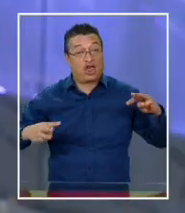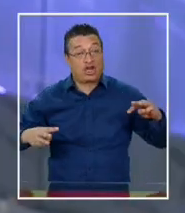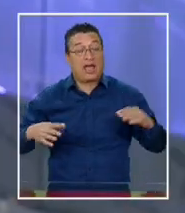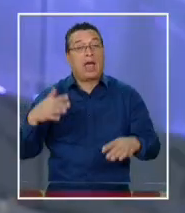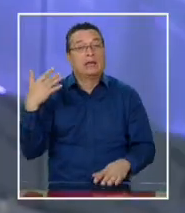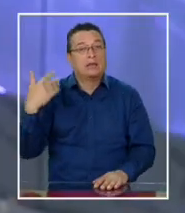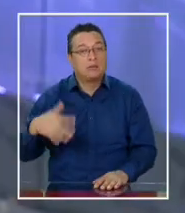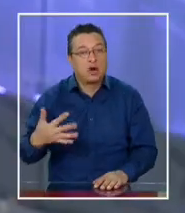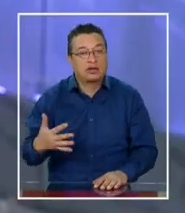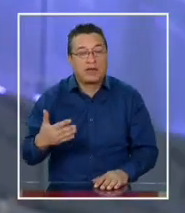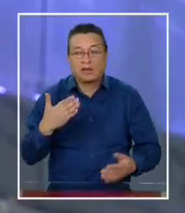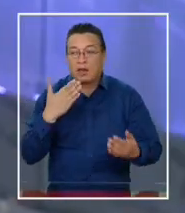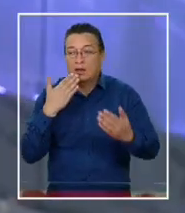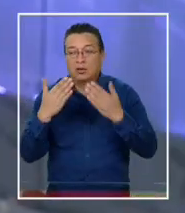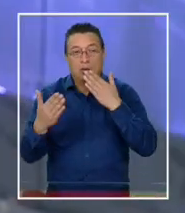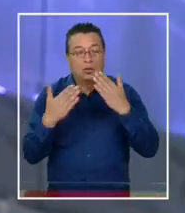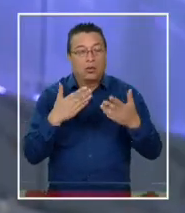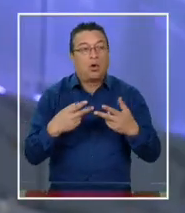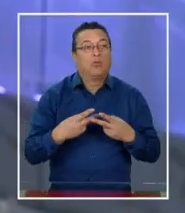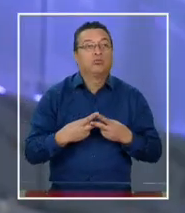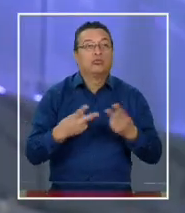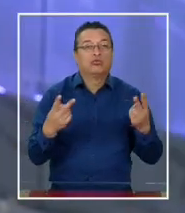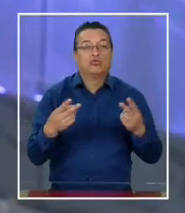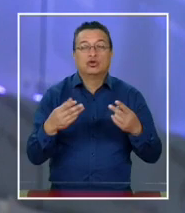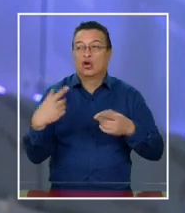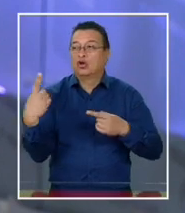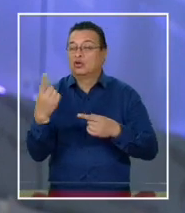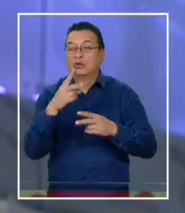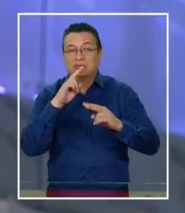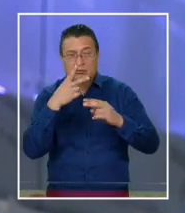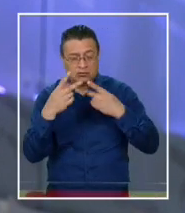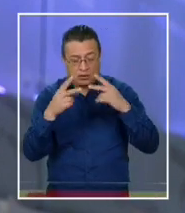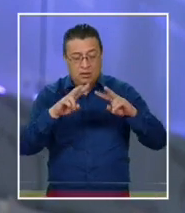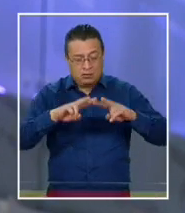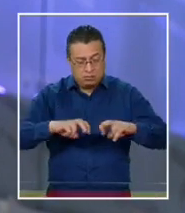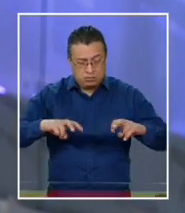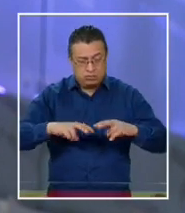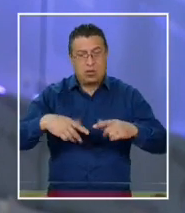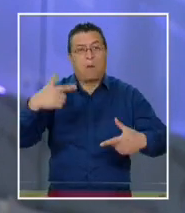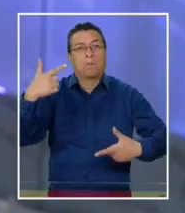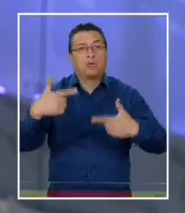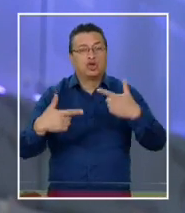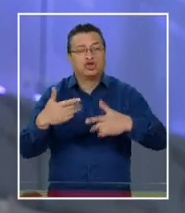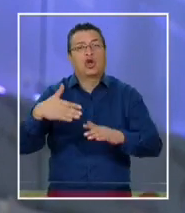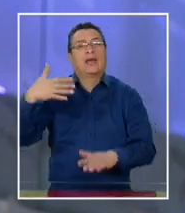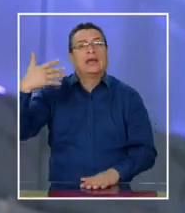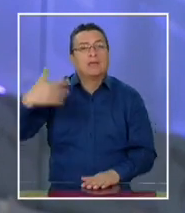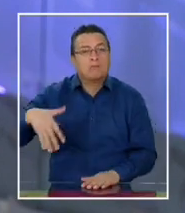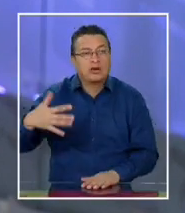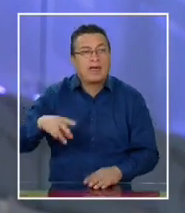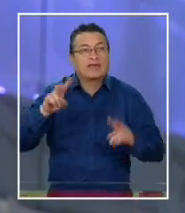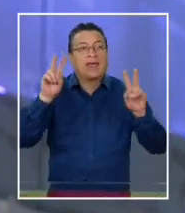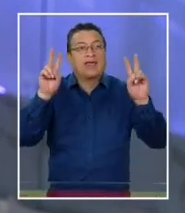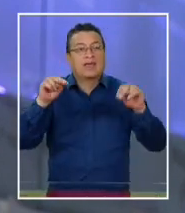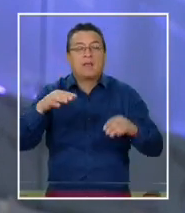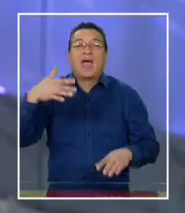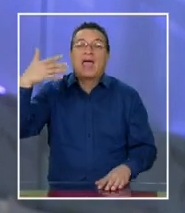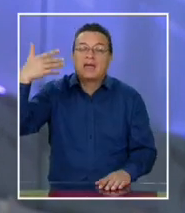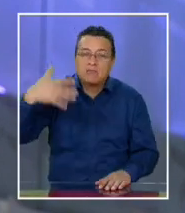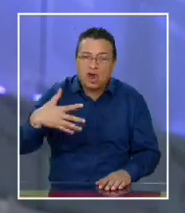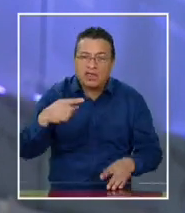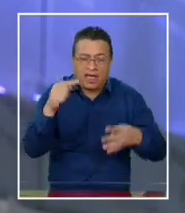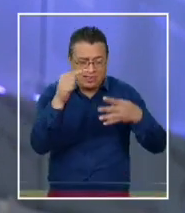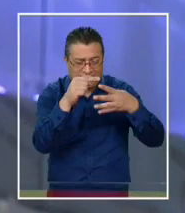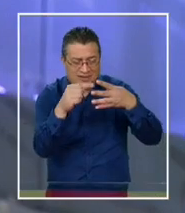importante que el debate público los medios de comunicación analicemos los hechos políticos relevantes desde el punto de vista de las cosas relevantes